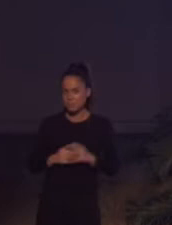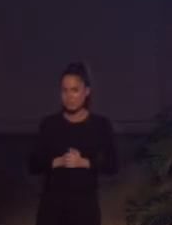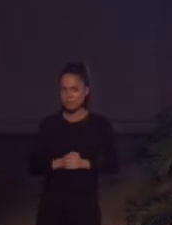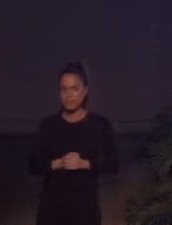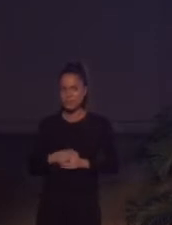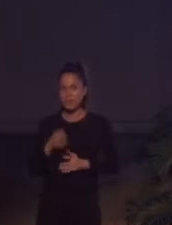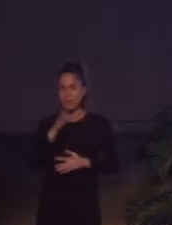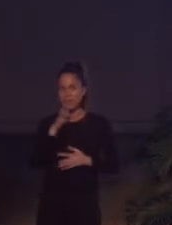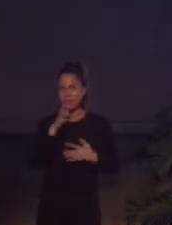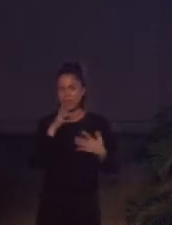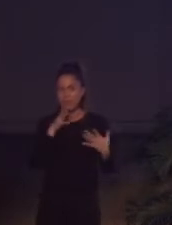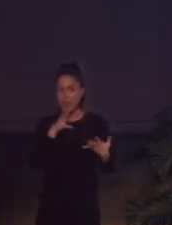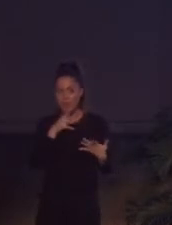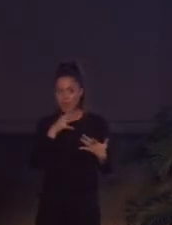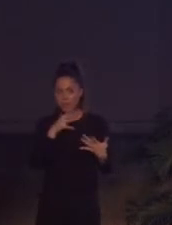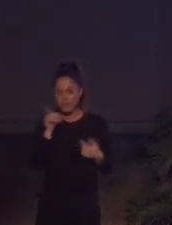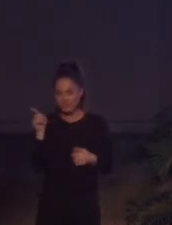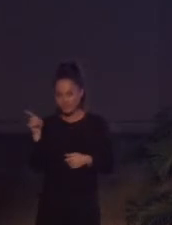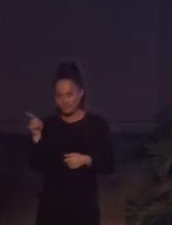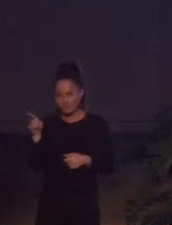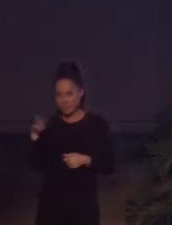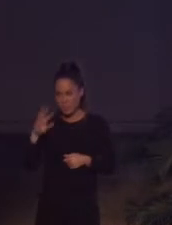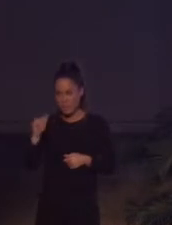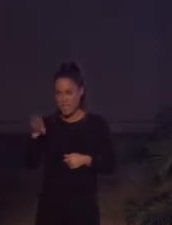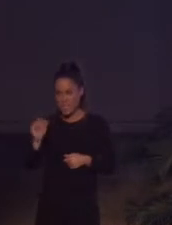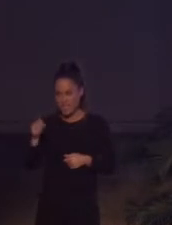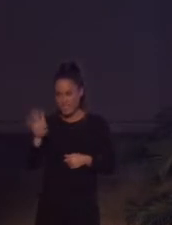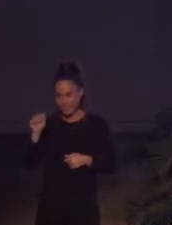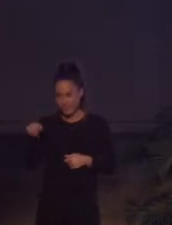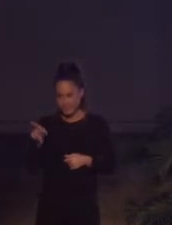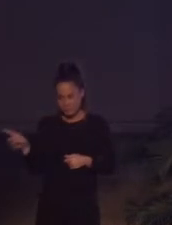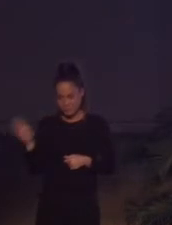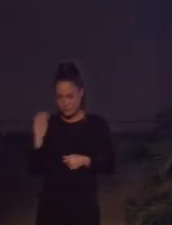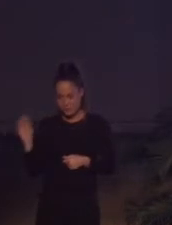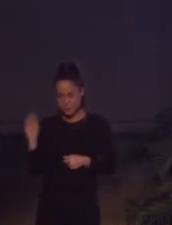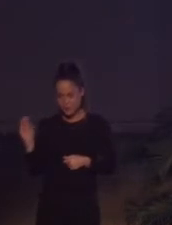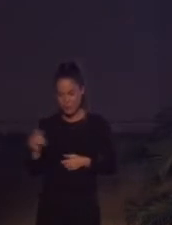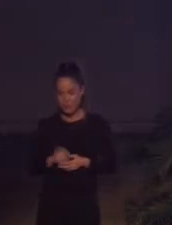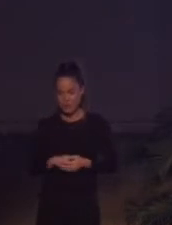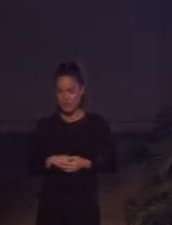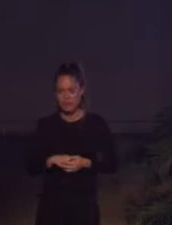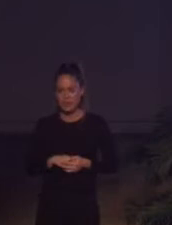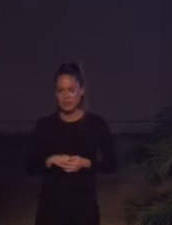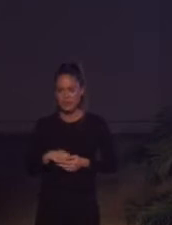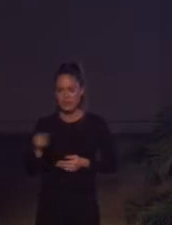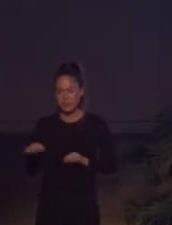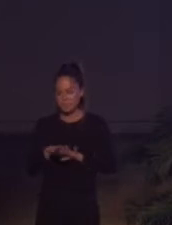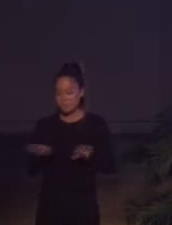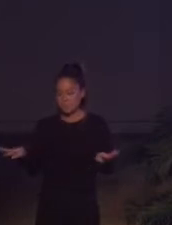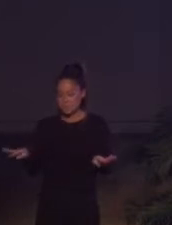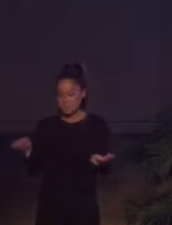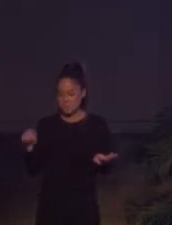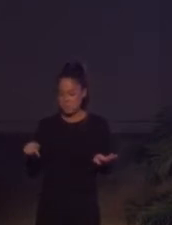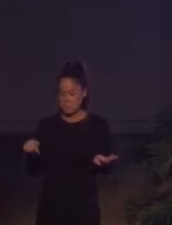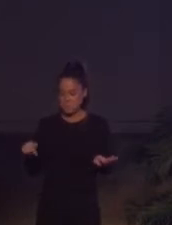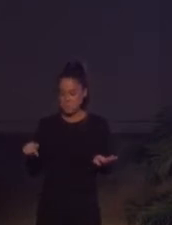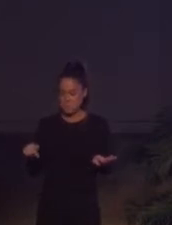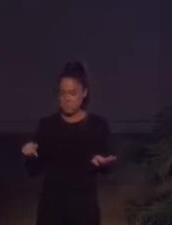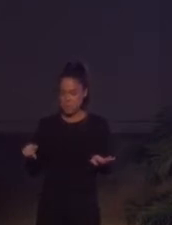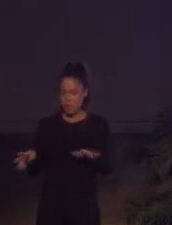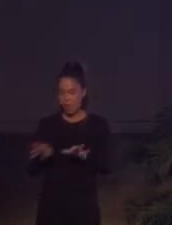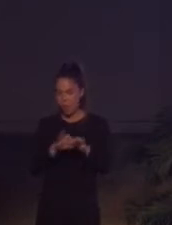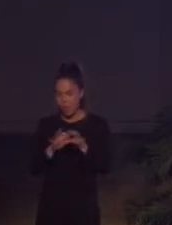Vale, orain zuri galdetuko dizut, Maialeni, nik uste dut mai hau edo mai hontan